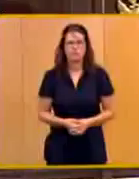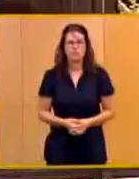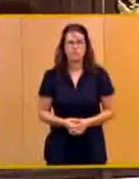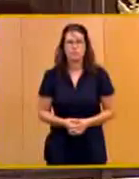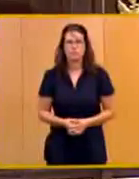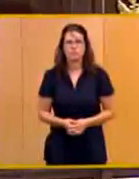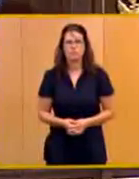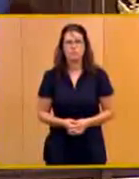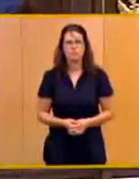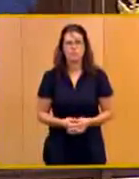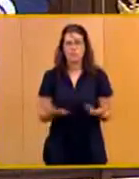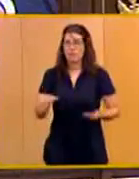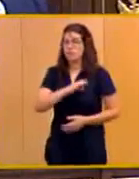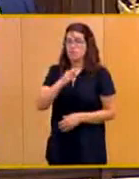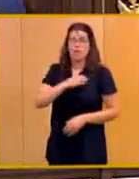Señor Rajoy.